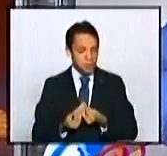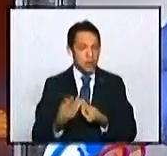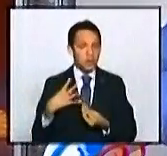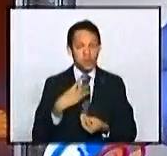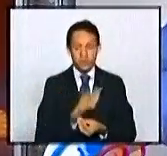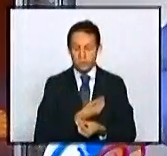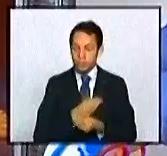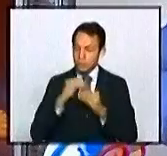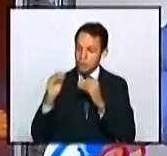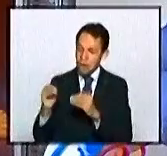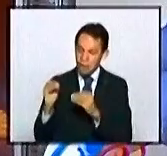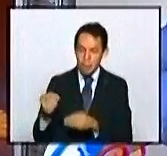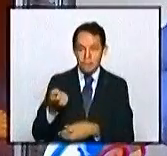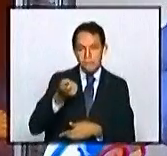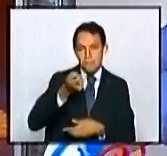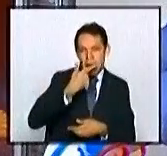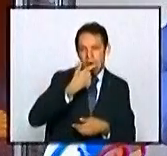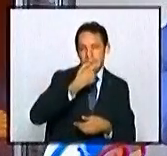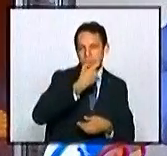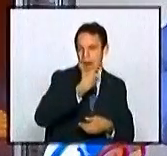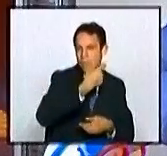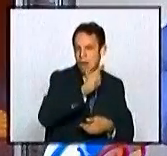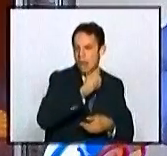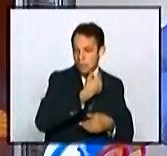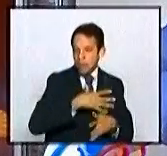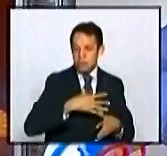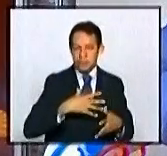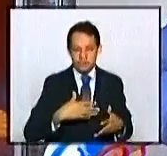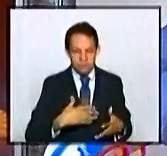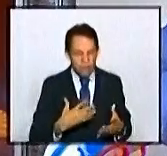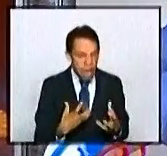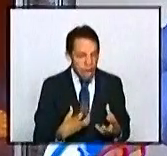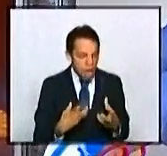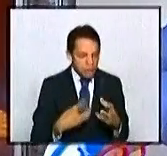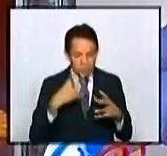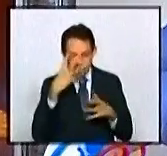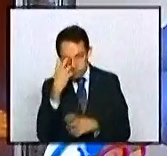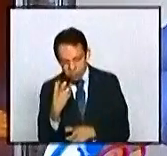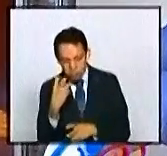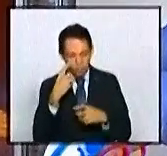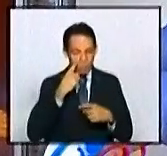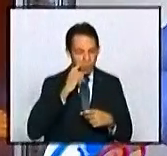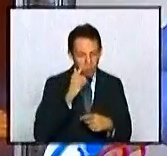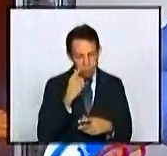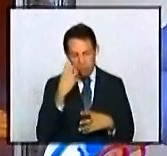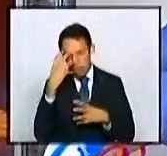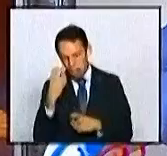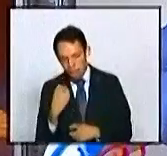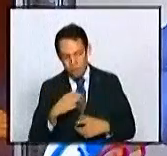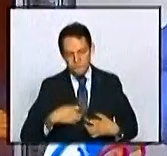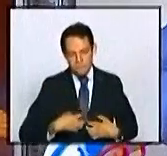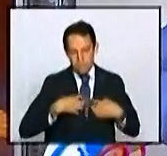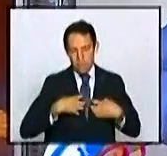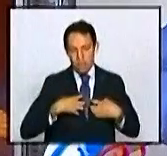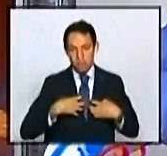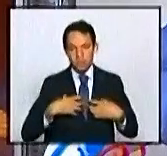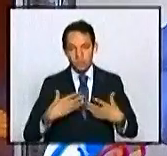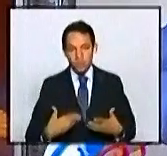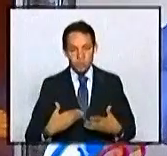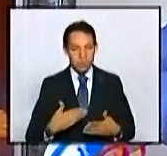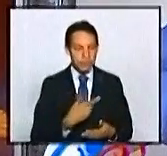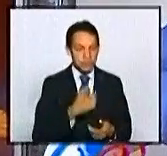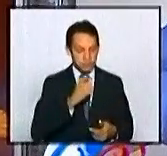muchos productos para su ansiedad, depresión, angustia, tristeza, miedos, procesos